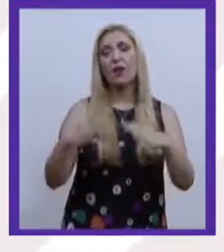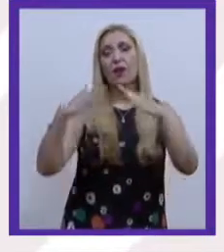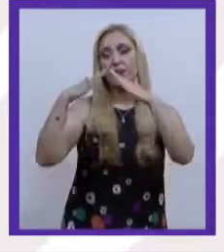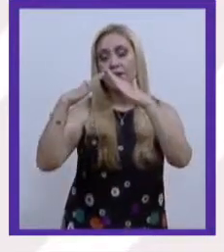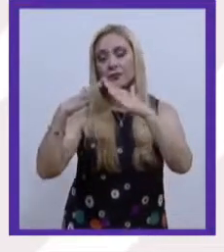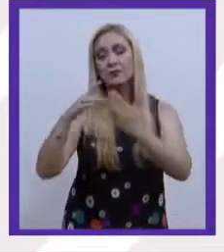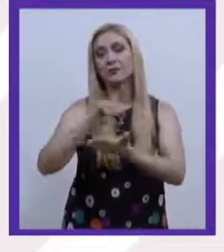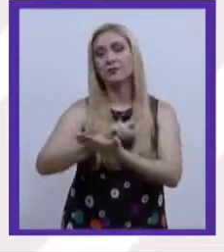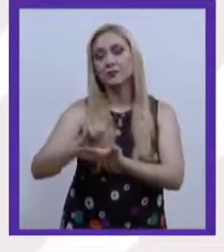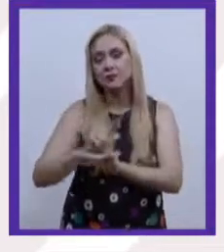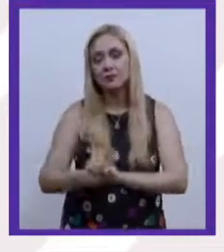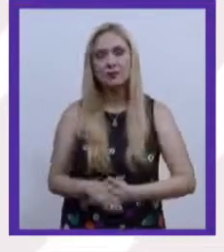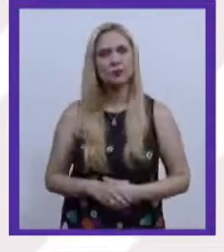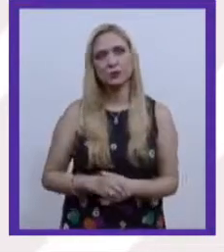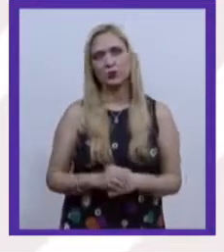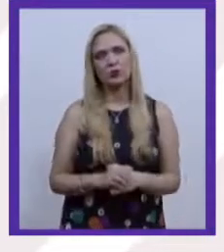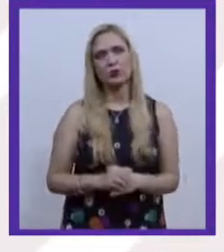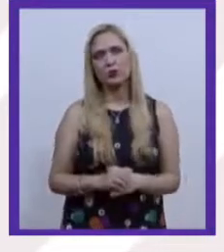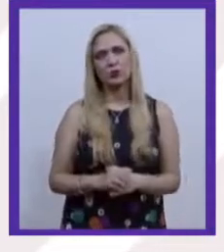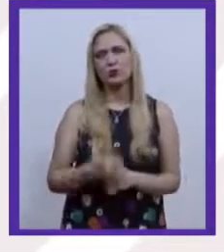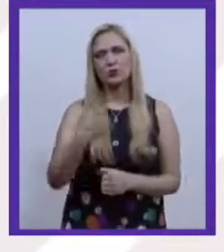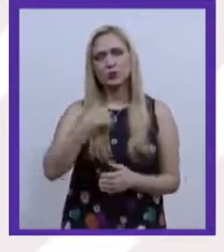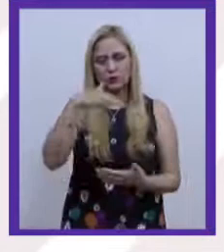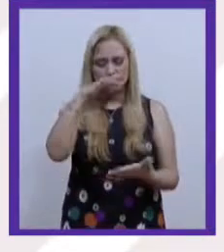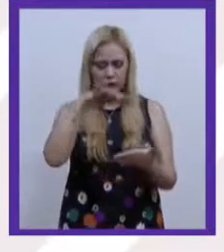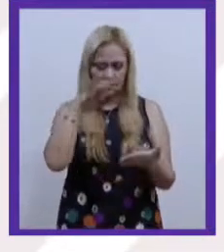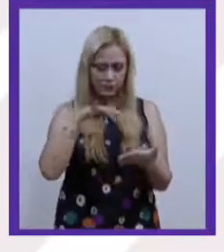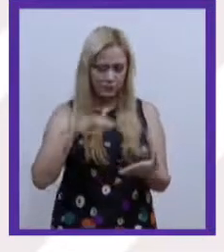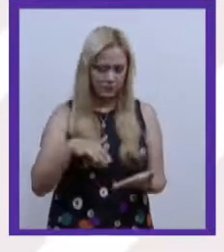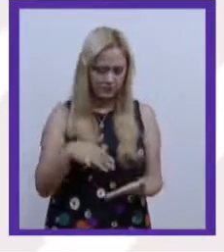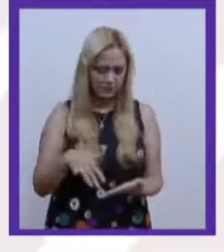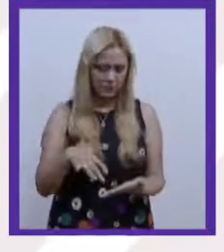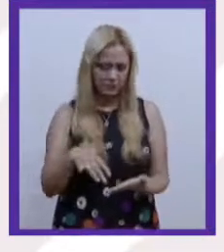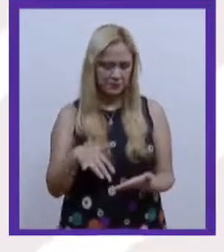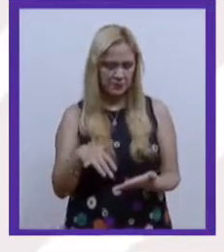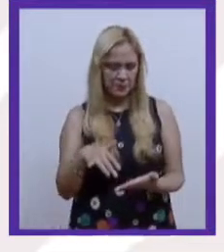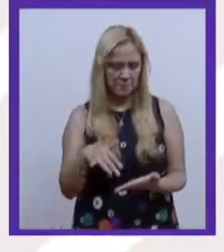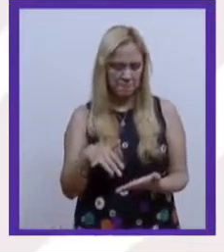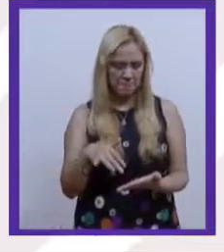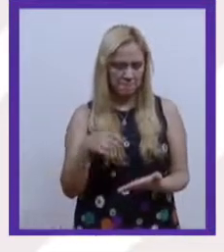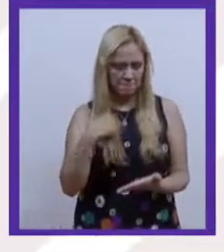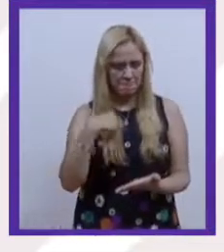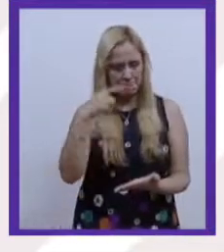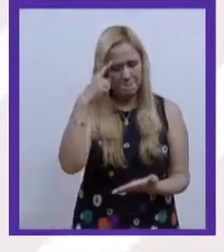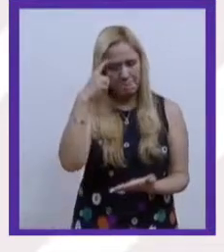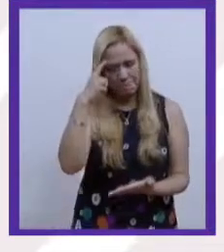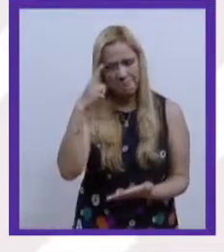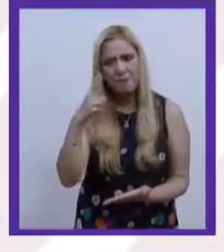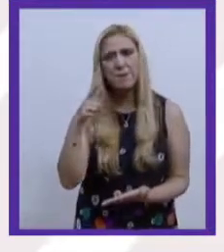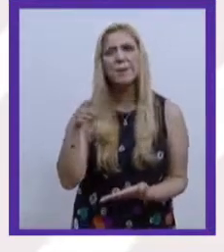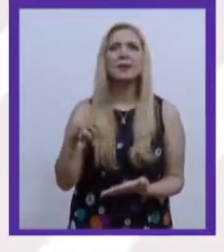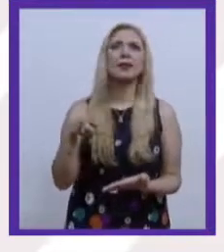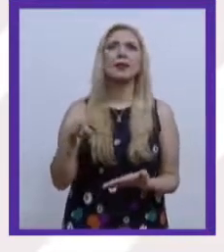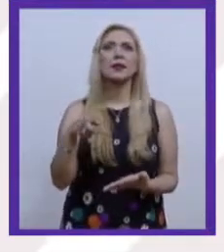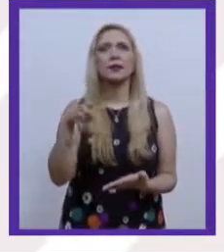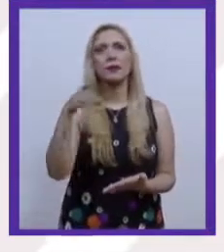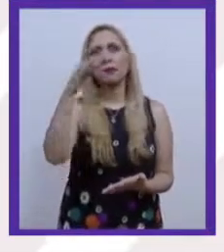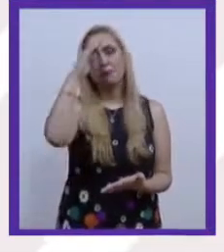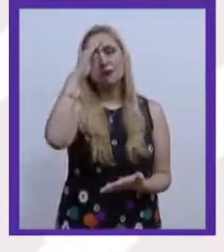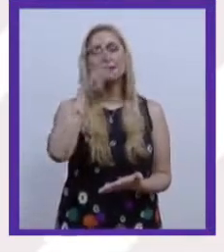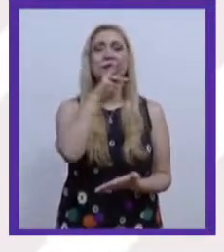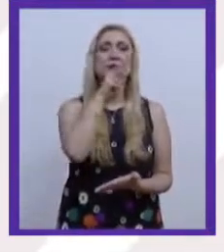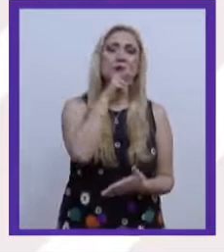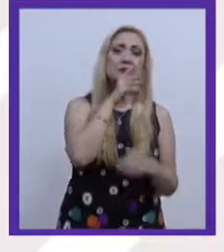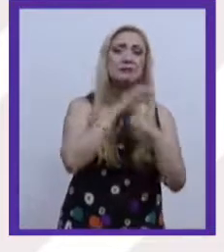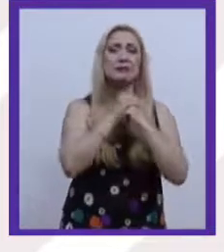doméstico, ¿no? Sino leía yo en algún momento, en algún momento, digo, en algún espacio, es esta idea de estar